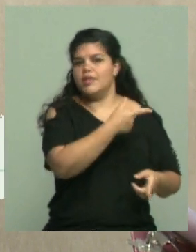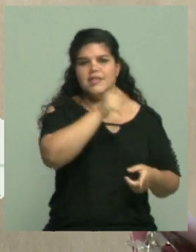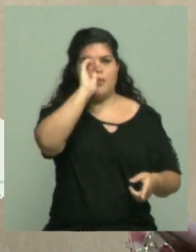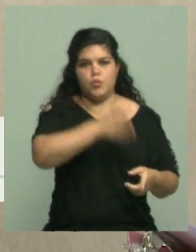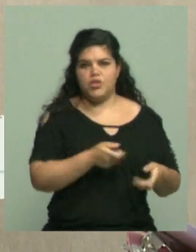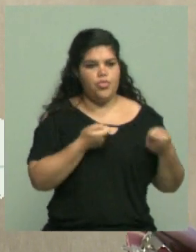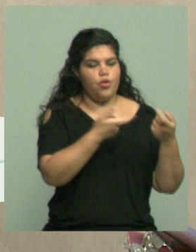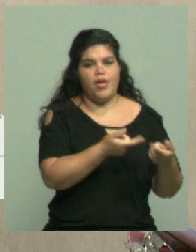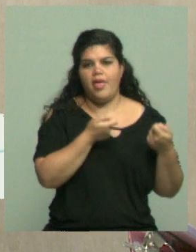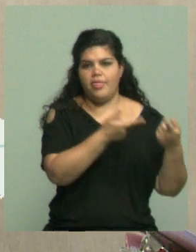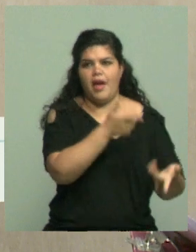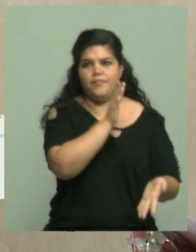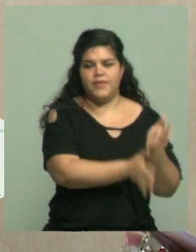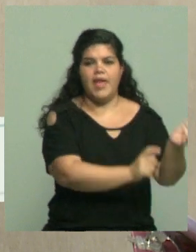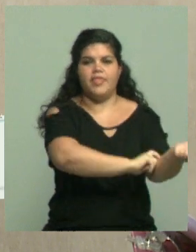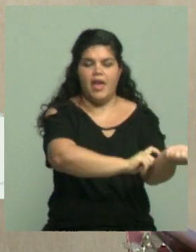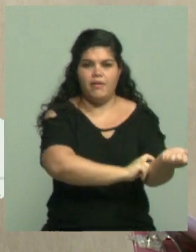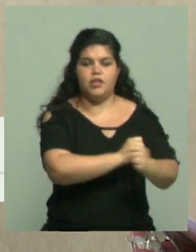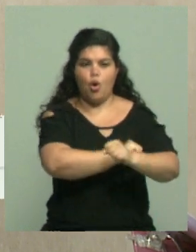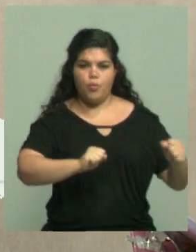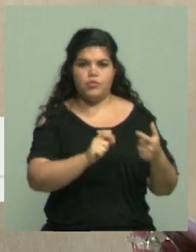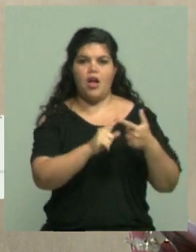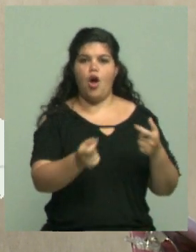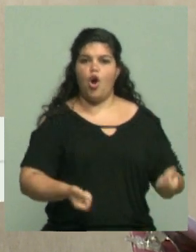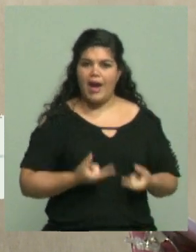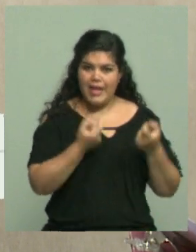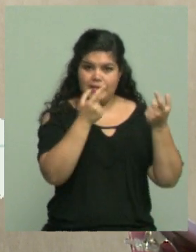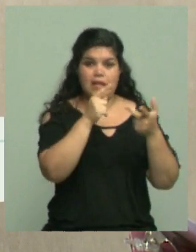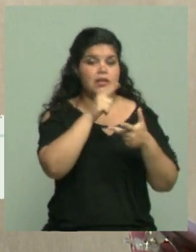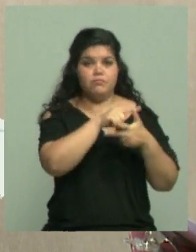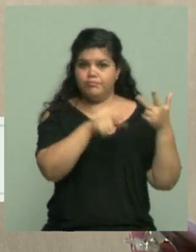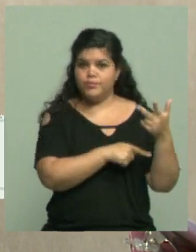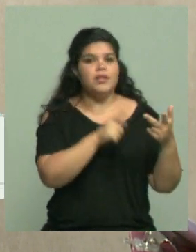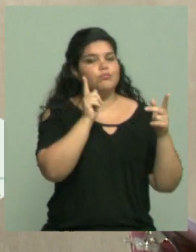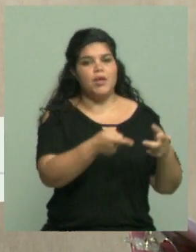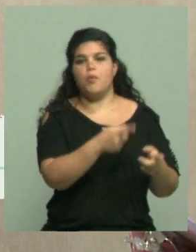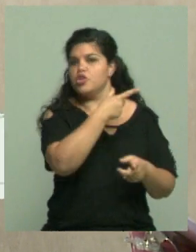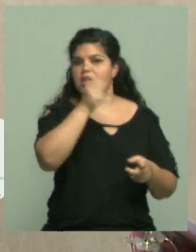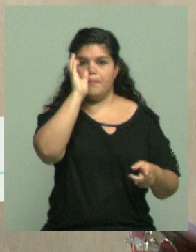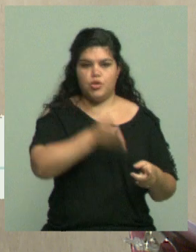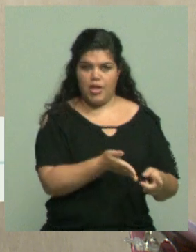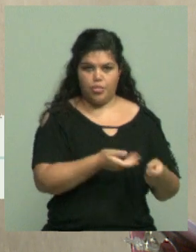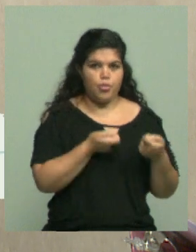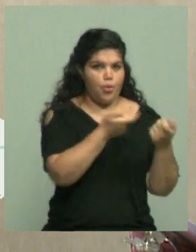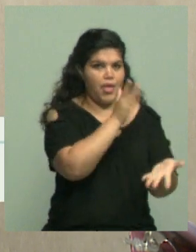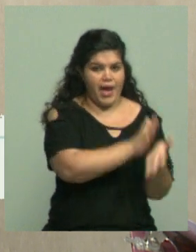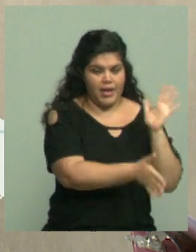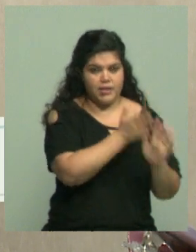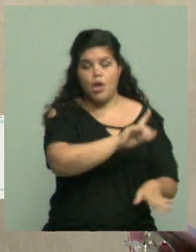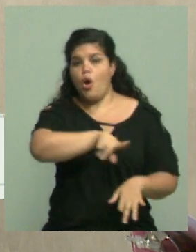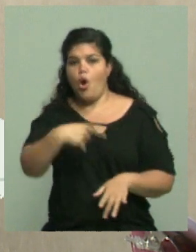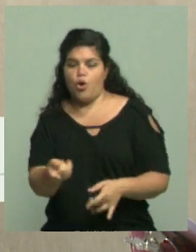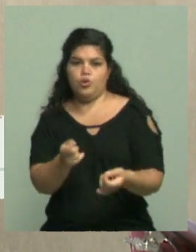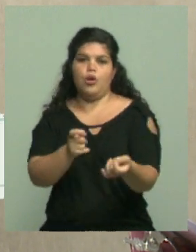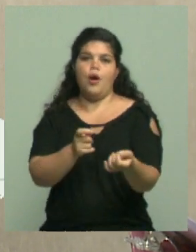100%, que es todo lo que es diabetes, obesidad, sí, oncológico, se mantiene al 100%. Hay otros remedios como